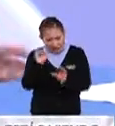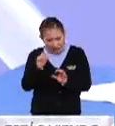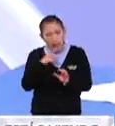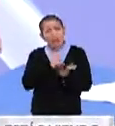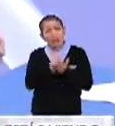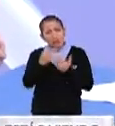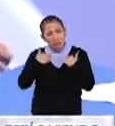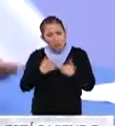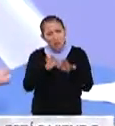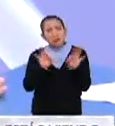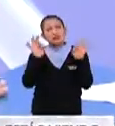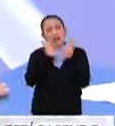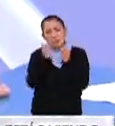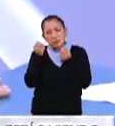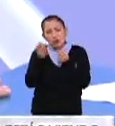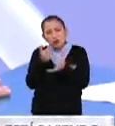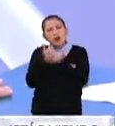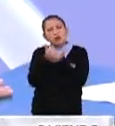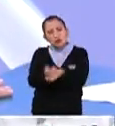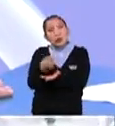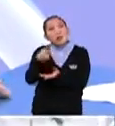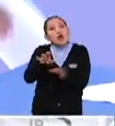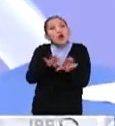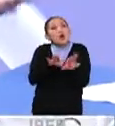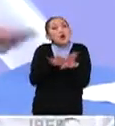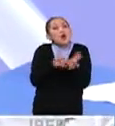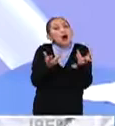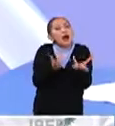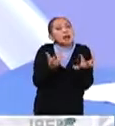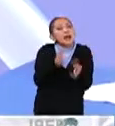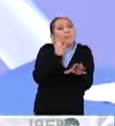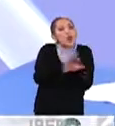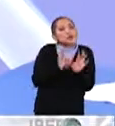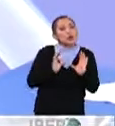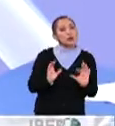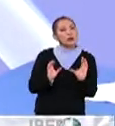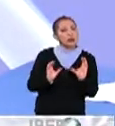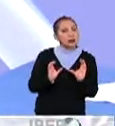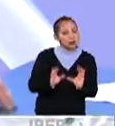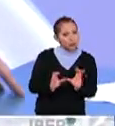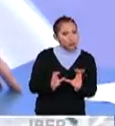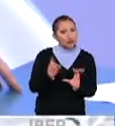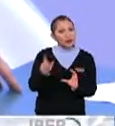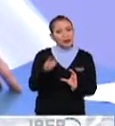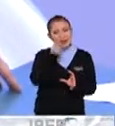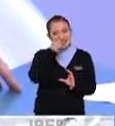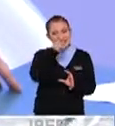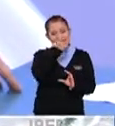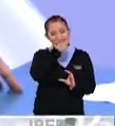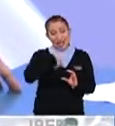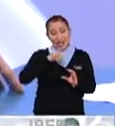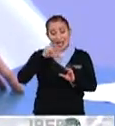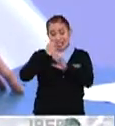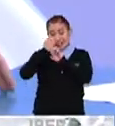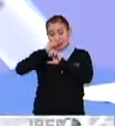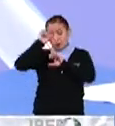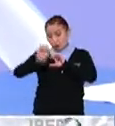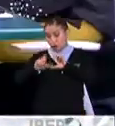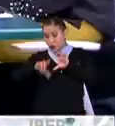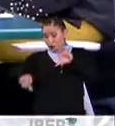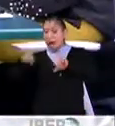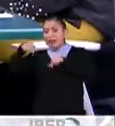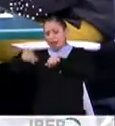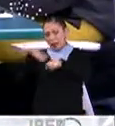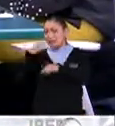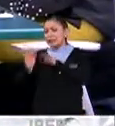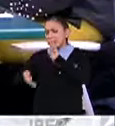derechos humanos es fundamental, pero también cómo lo vamos a hacer de una forma más estratégica. Por eso mencionaba lo de los estados del sur, o sea, no basta con decir